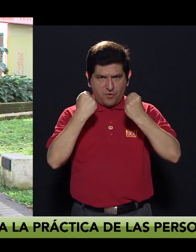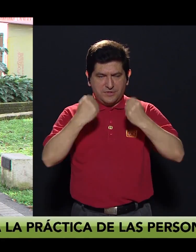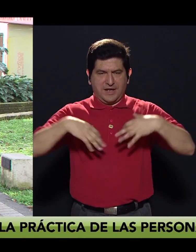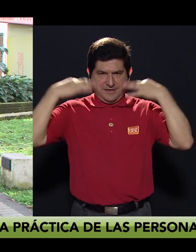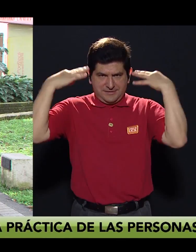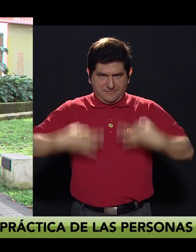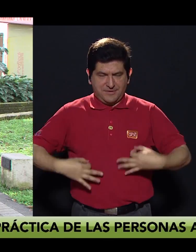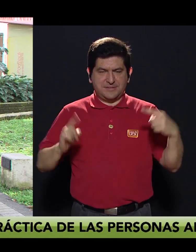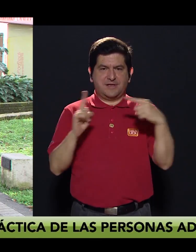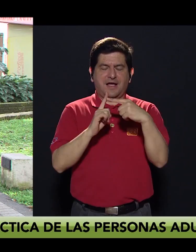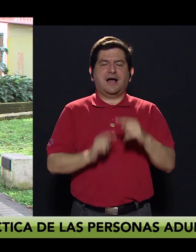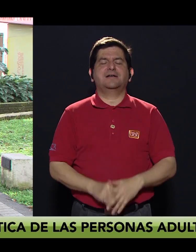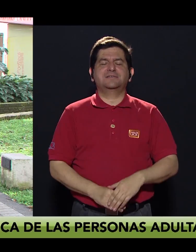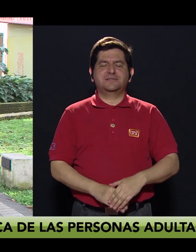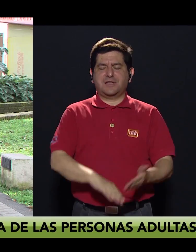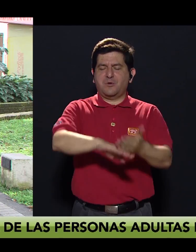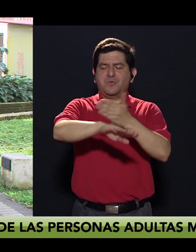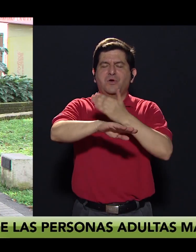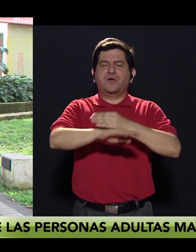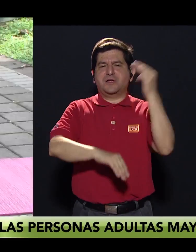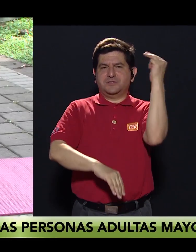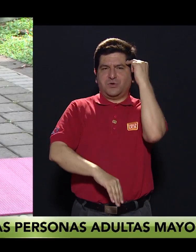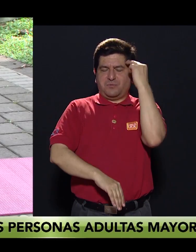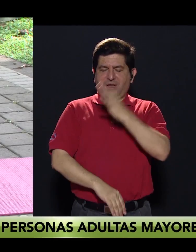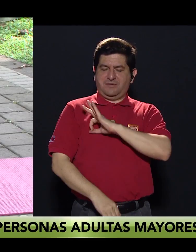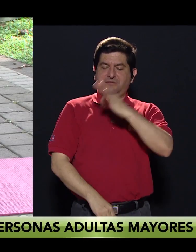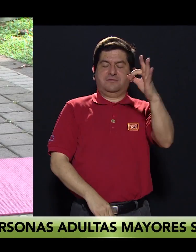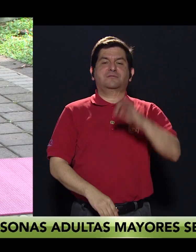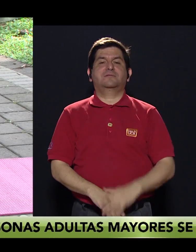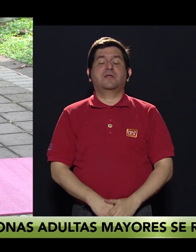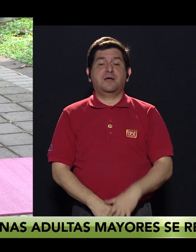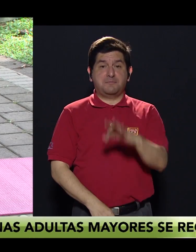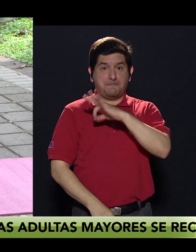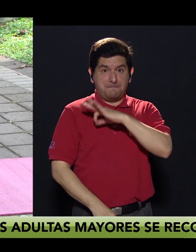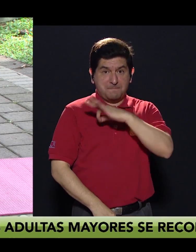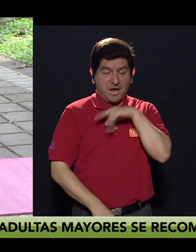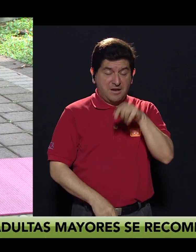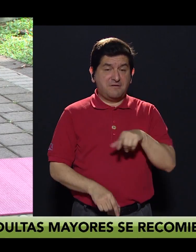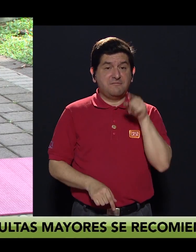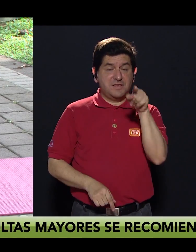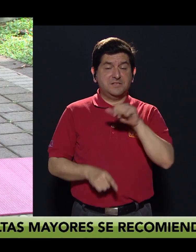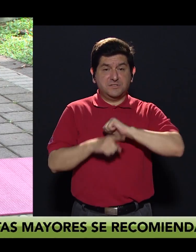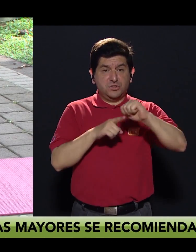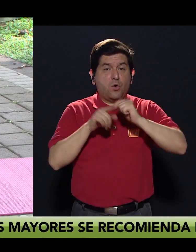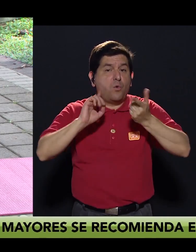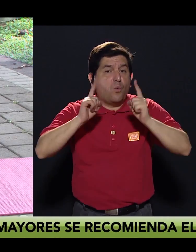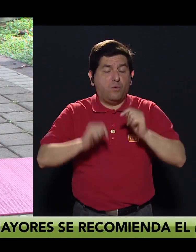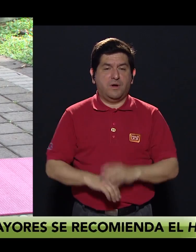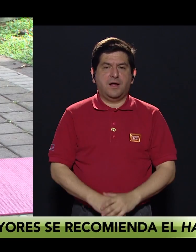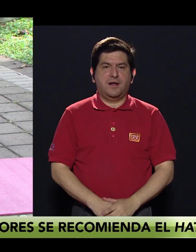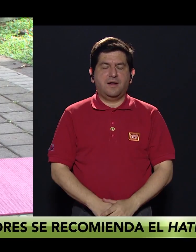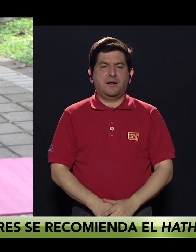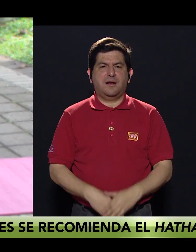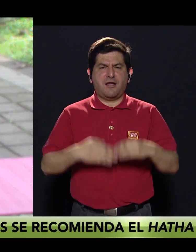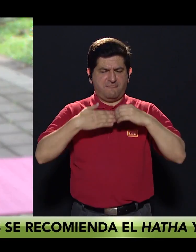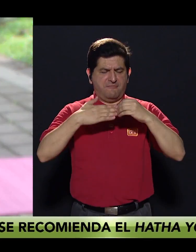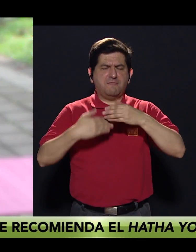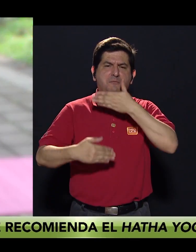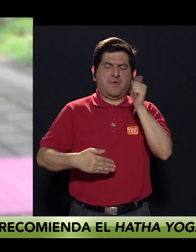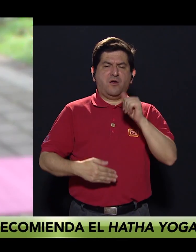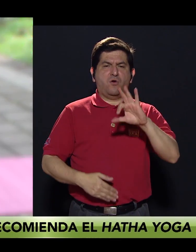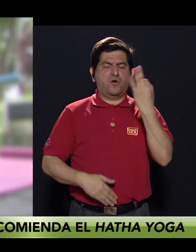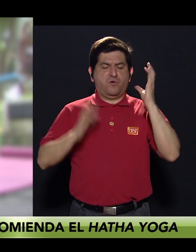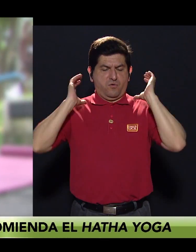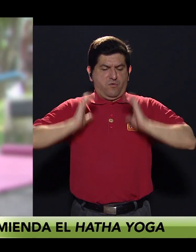y van desde el fortalecimiento físico hasta el crecimiento mental y espiritual. Algunos de los beneficios de esta práctica son: